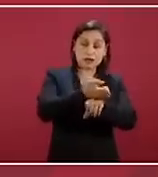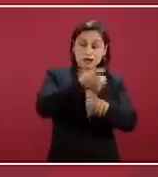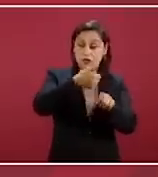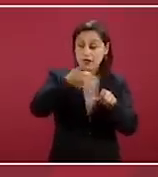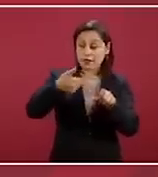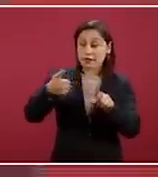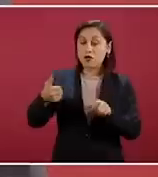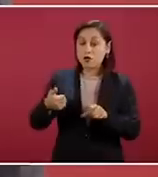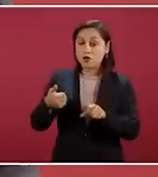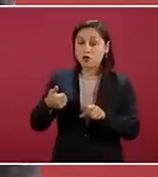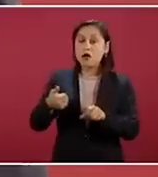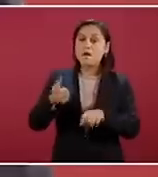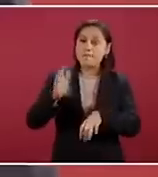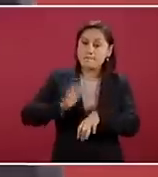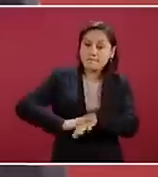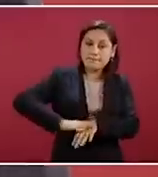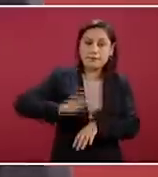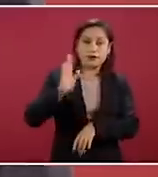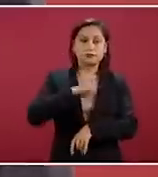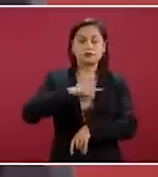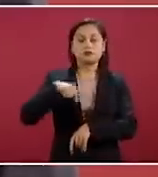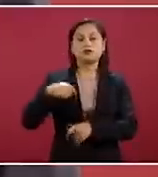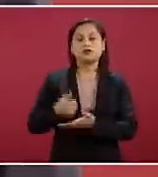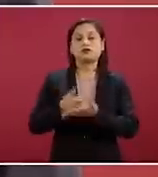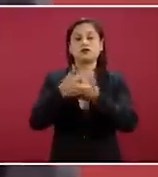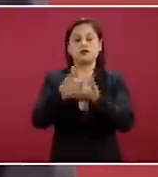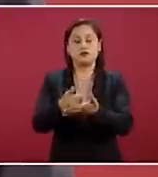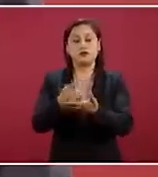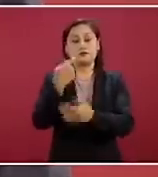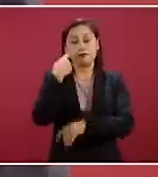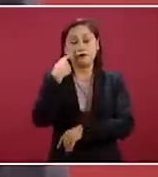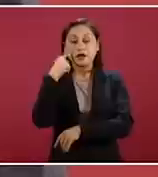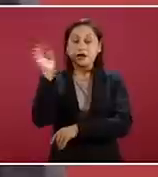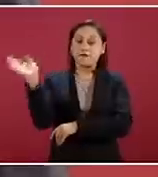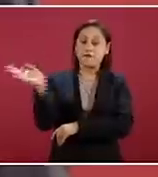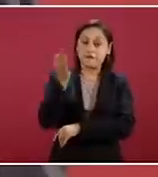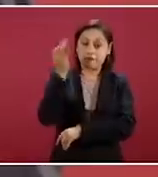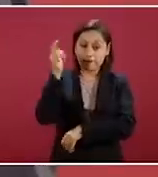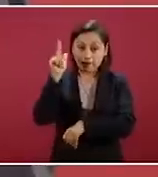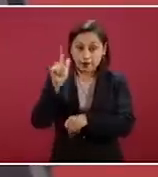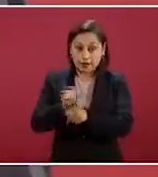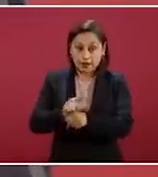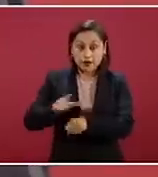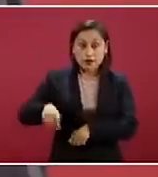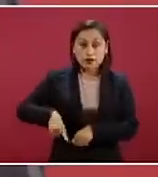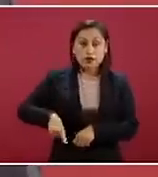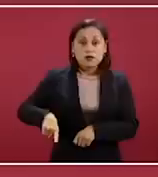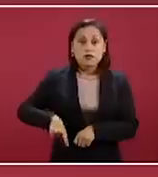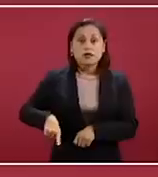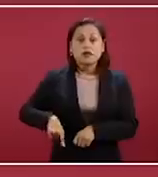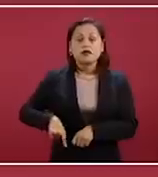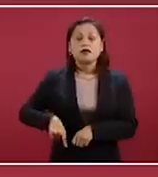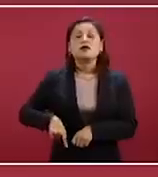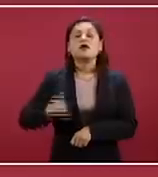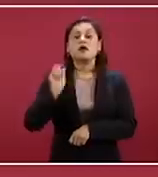muy claro. La federación cumple con